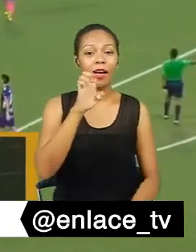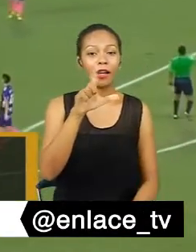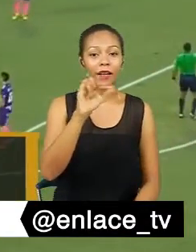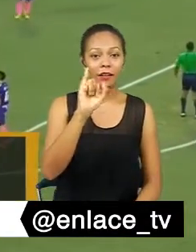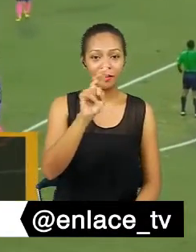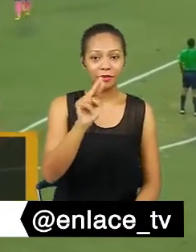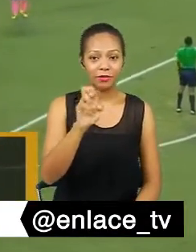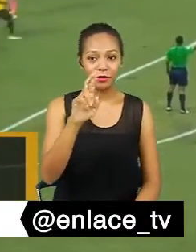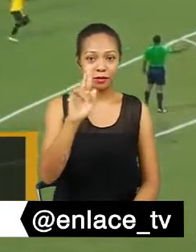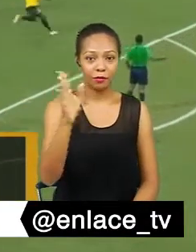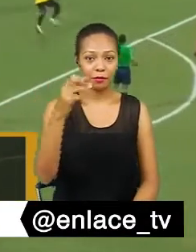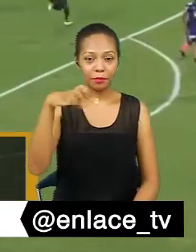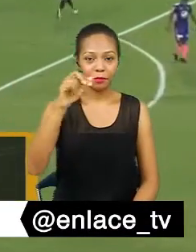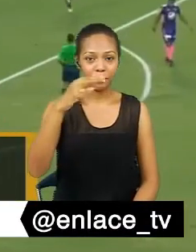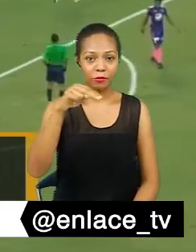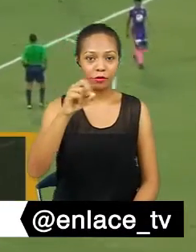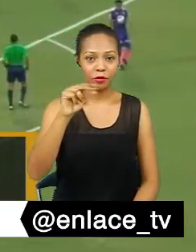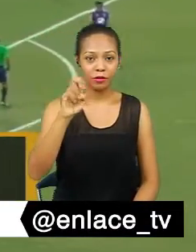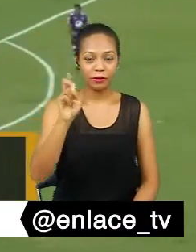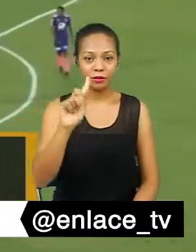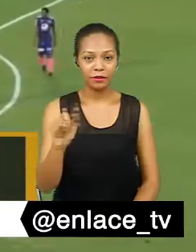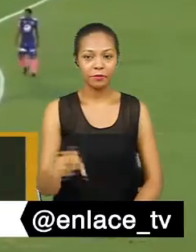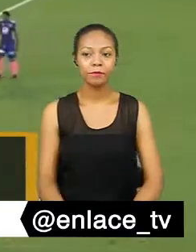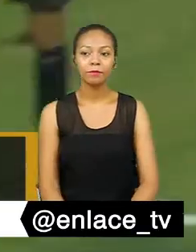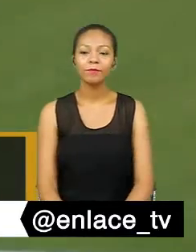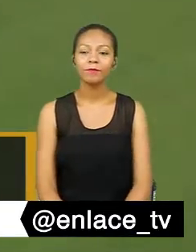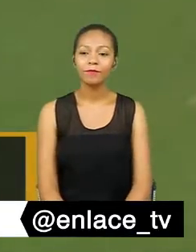32. ¡Golazo! ¡Golazo! ¡Golazo!